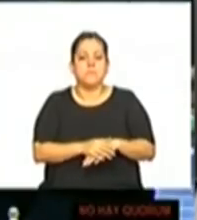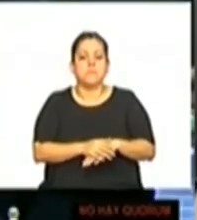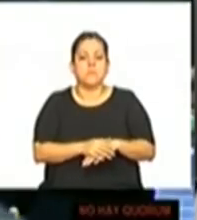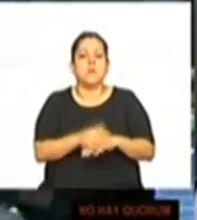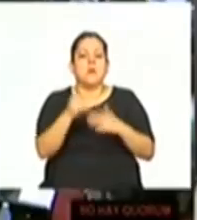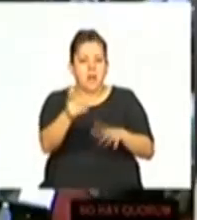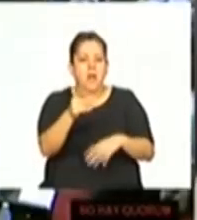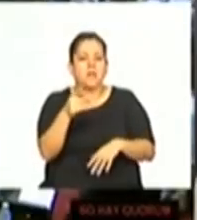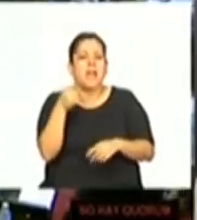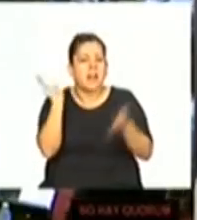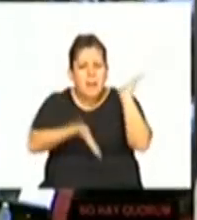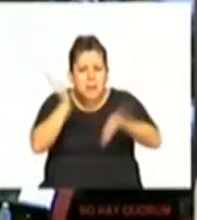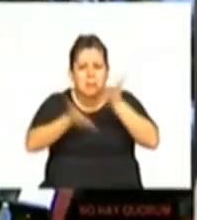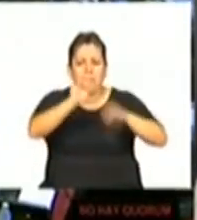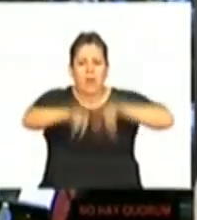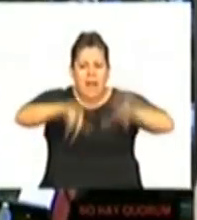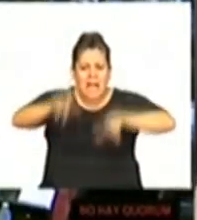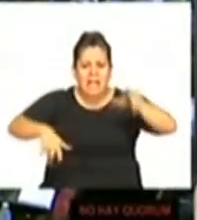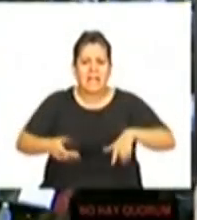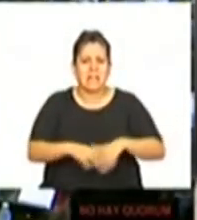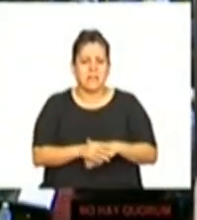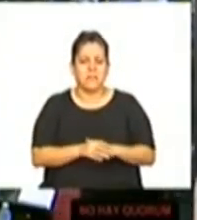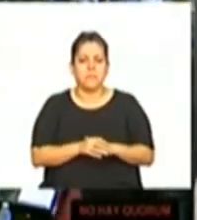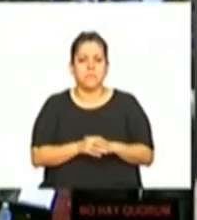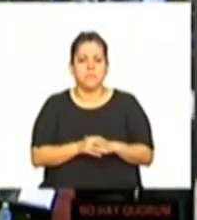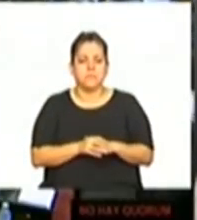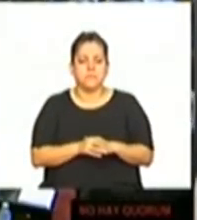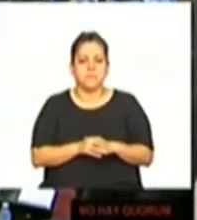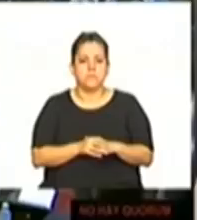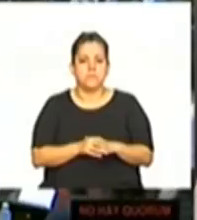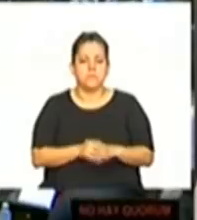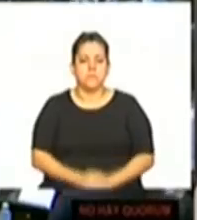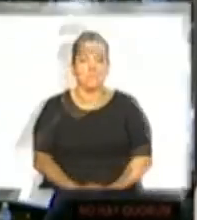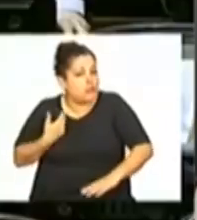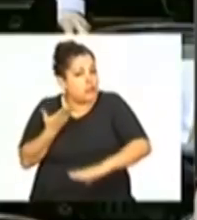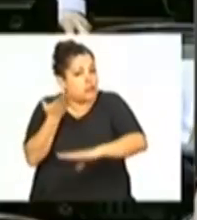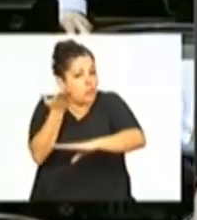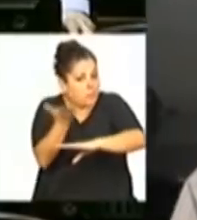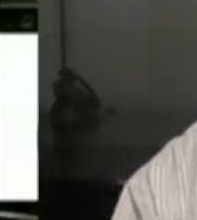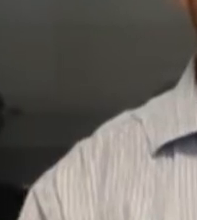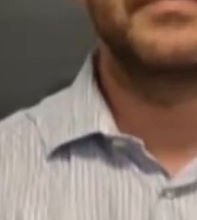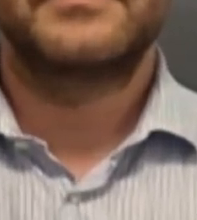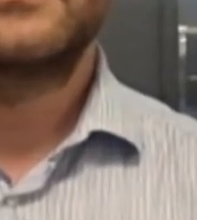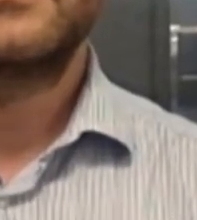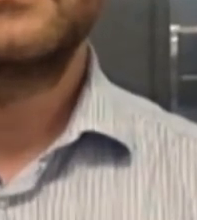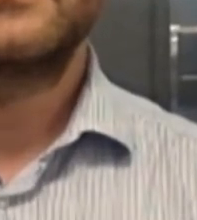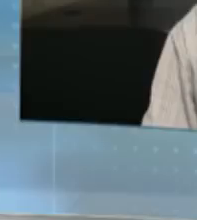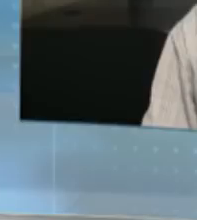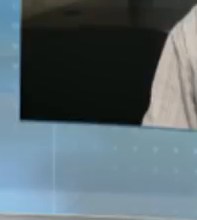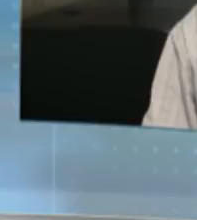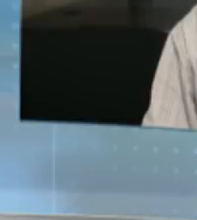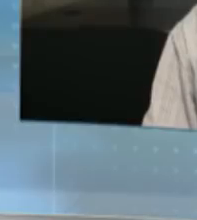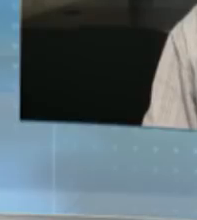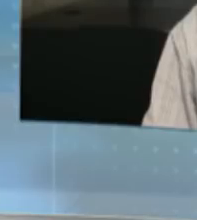5% más. Esto fue lo que originó el debate y la polémica. Alejandro, desde el otro lado